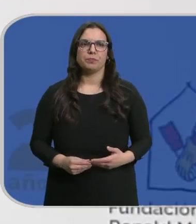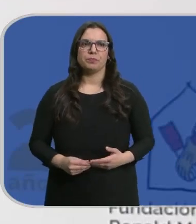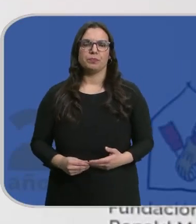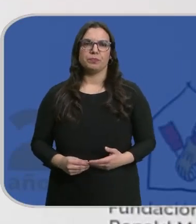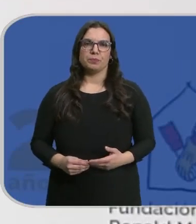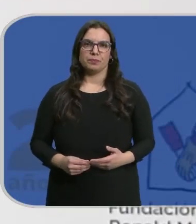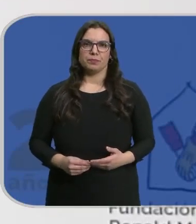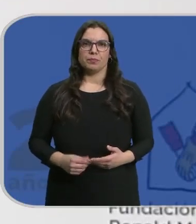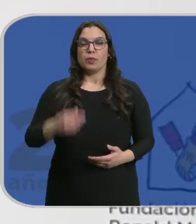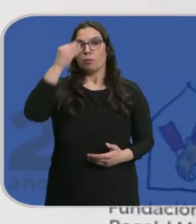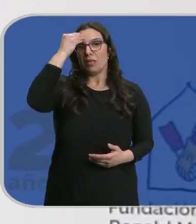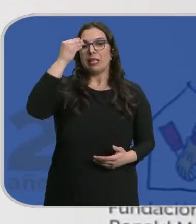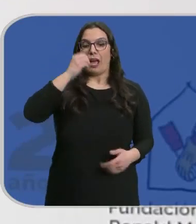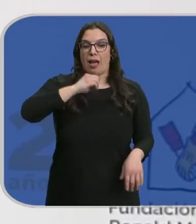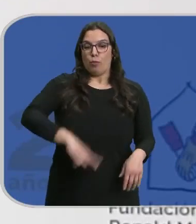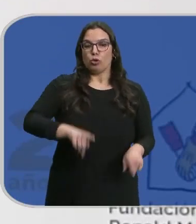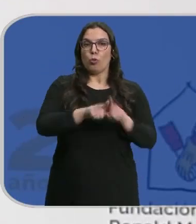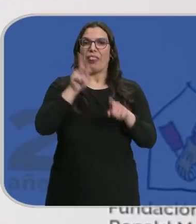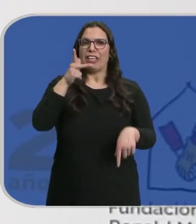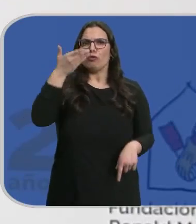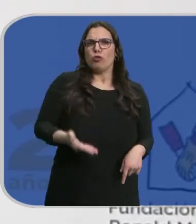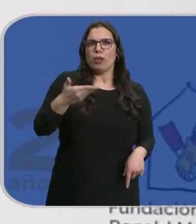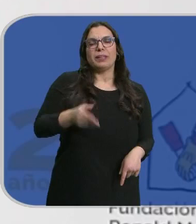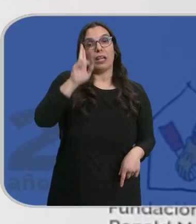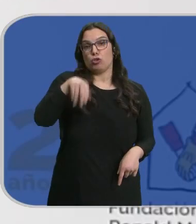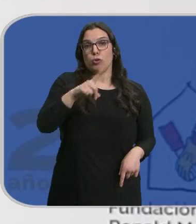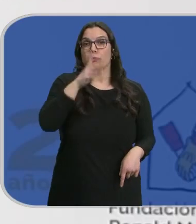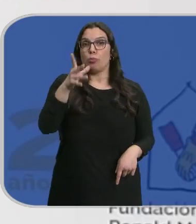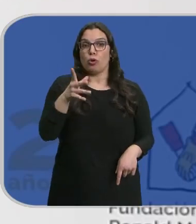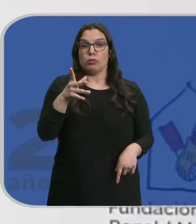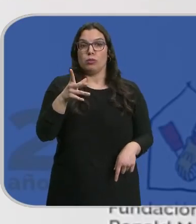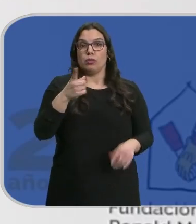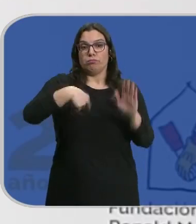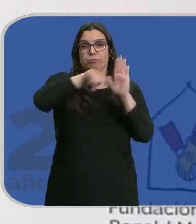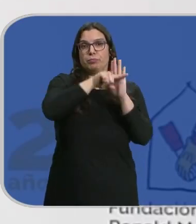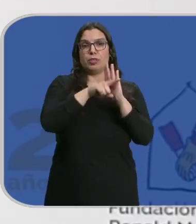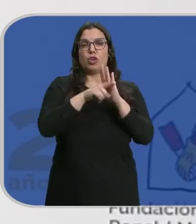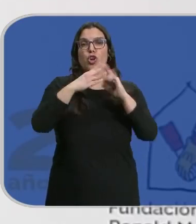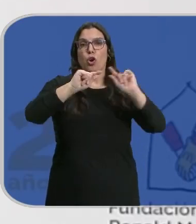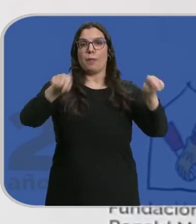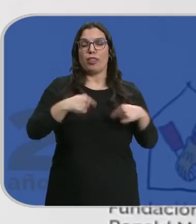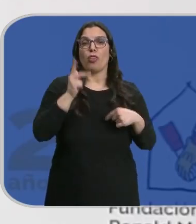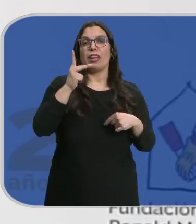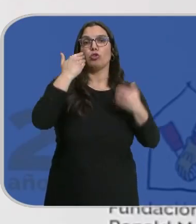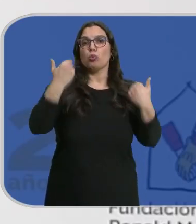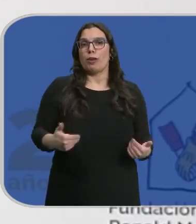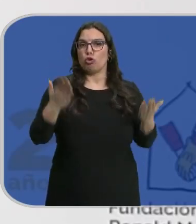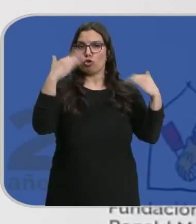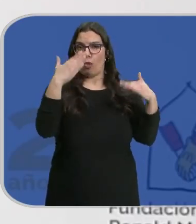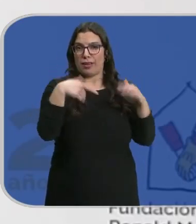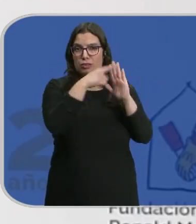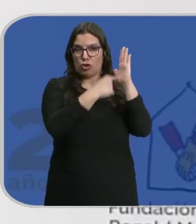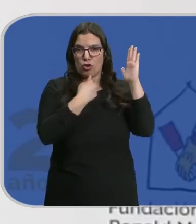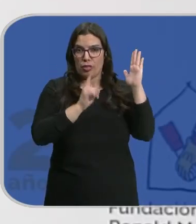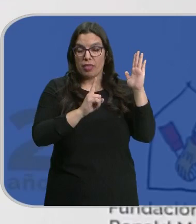No considero que el aborto sea un derecho fundamental y no lo considero porque no está recogido así en la Convención de Derechos Humanos. Se